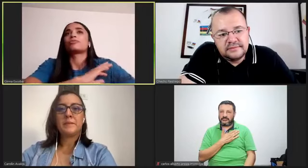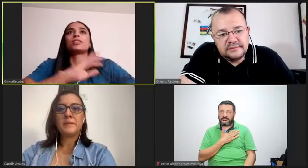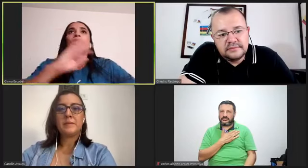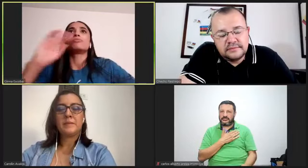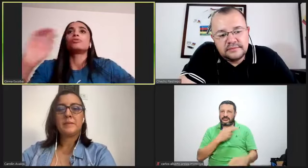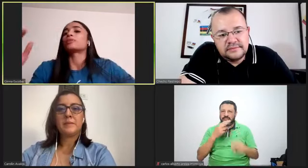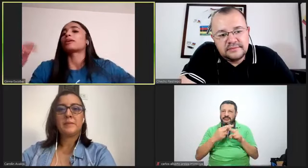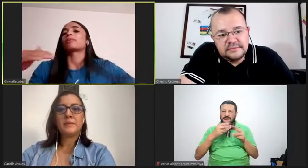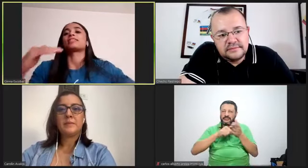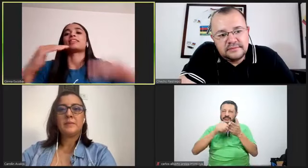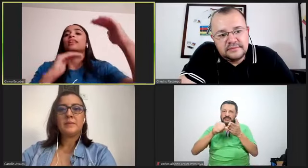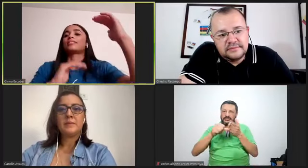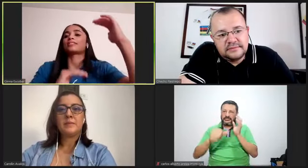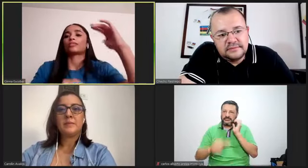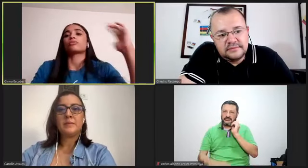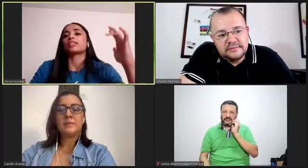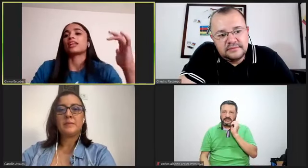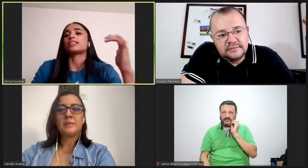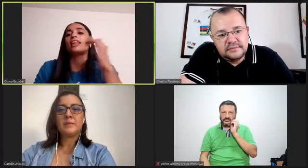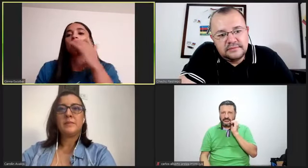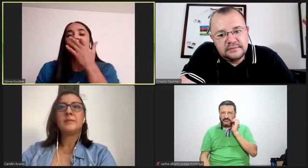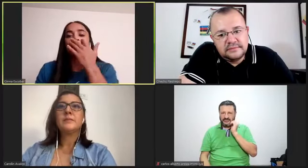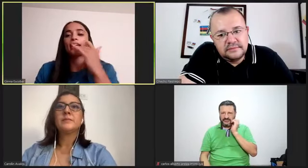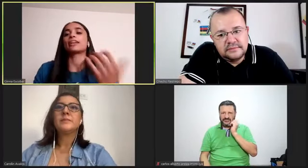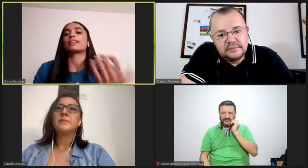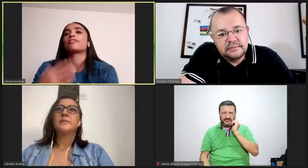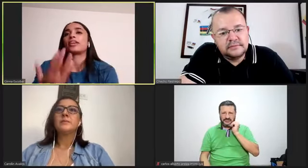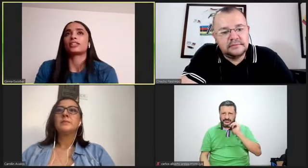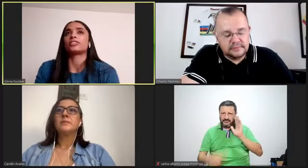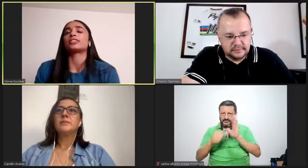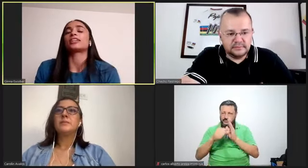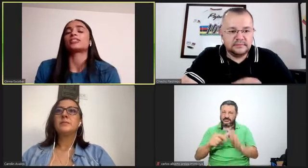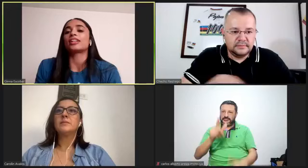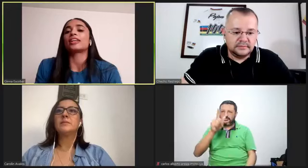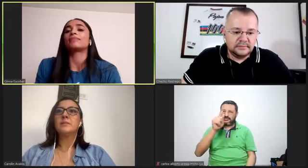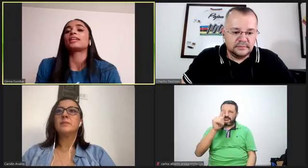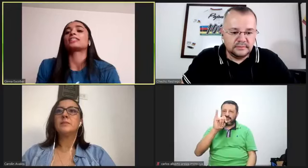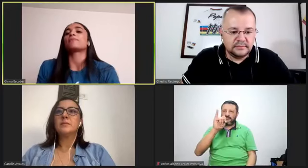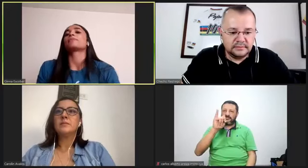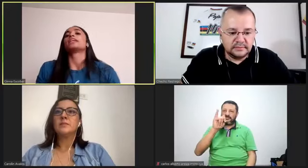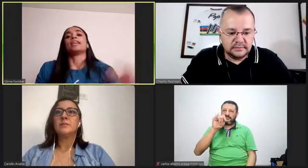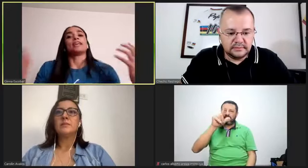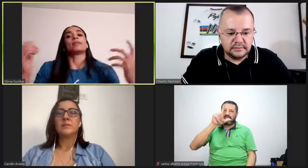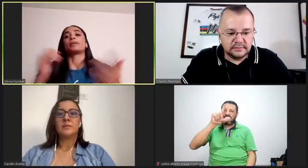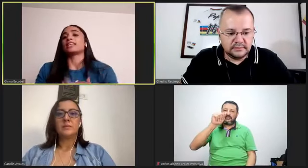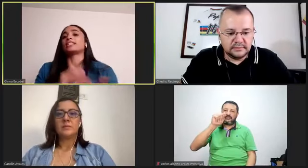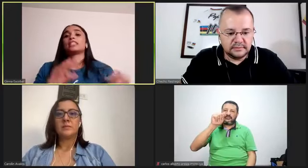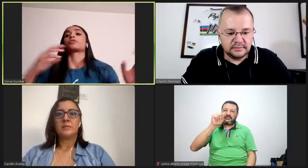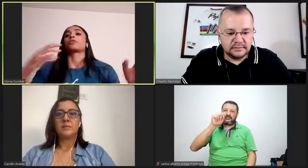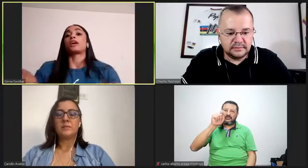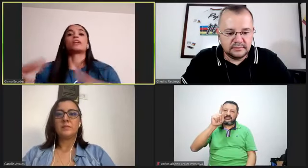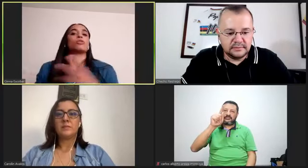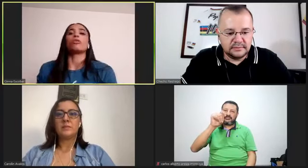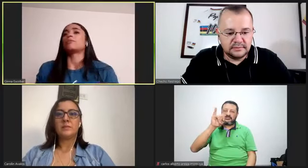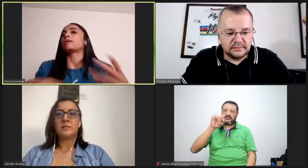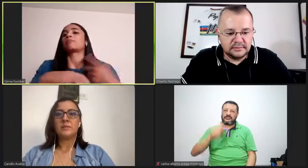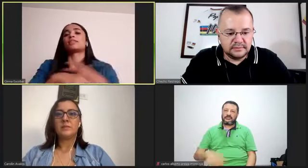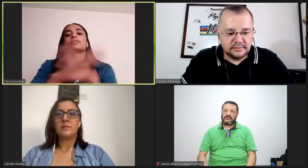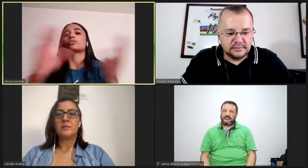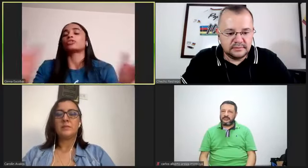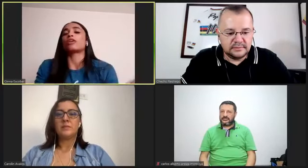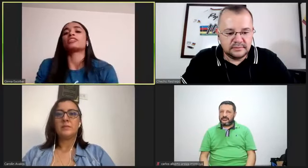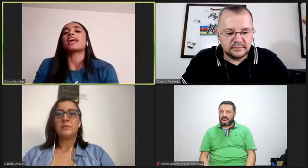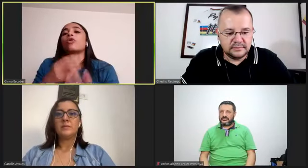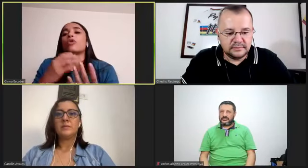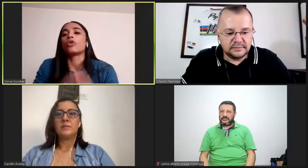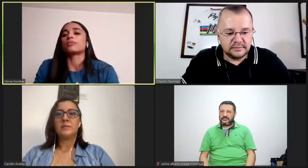eso fue un boom porque aparecía en las listas oficiales de la FIC, que es la Federación Internacional de Gimnasia, y aparecía Gina Escobar, Colombia, pues